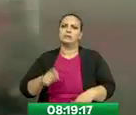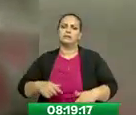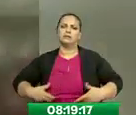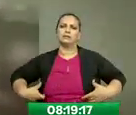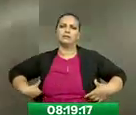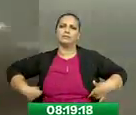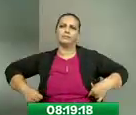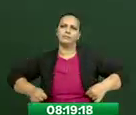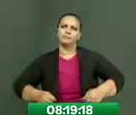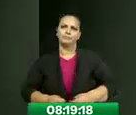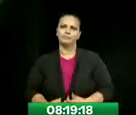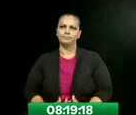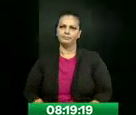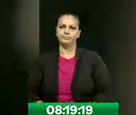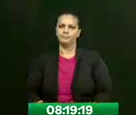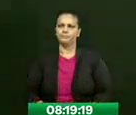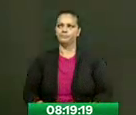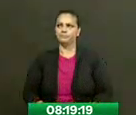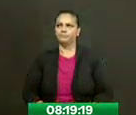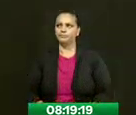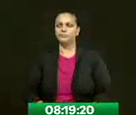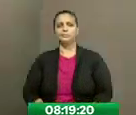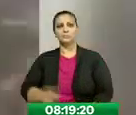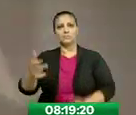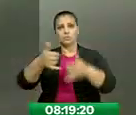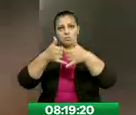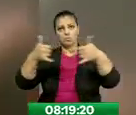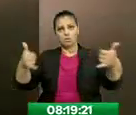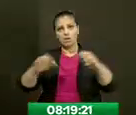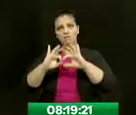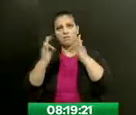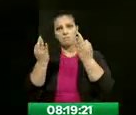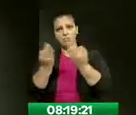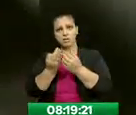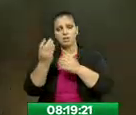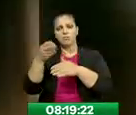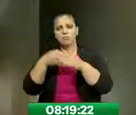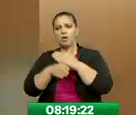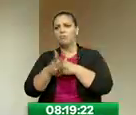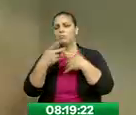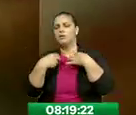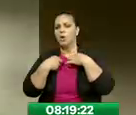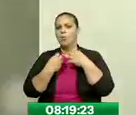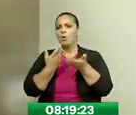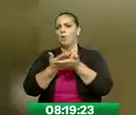hay clientes con sus familias y niños dentro de estos locales, informó Charlie Pizarro.